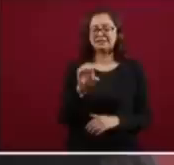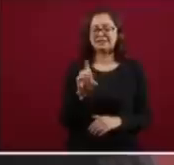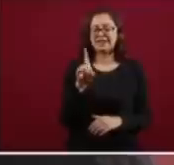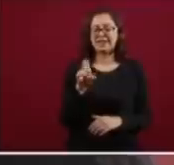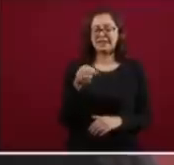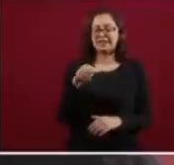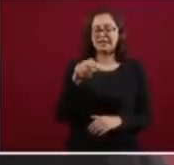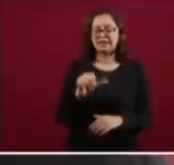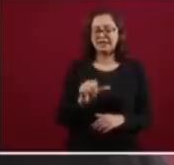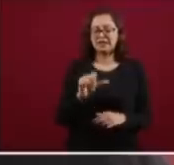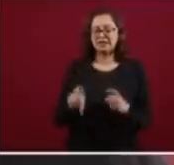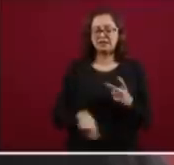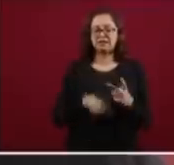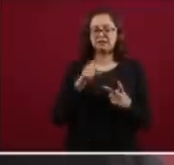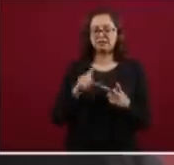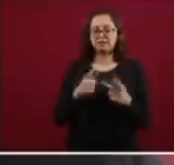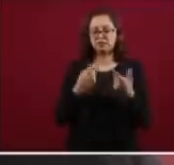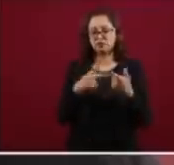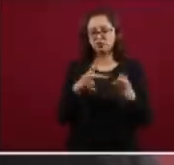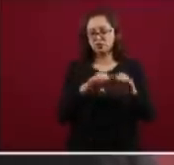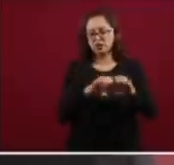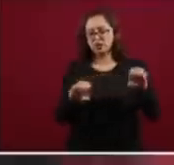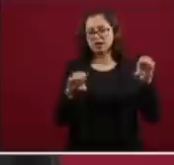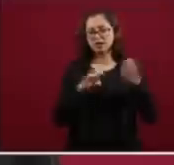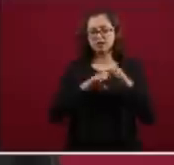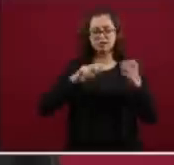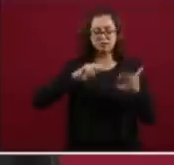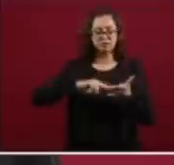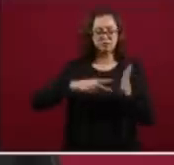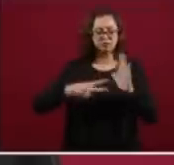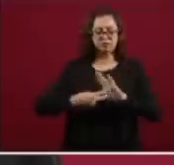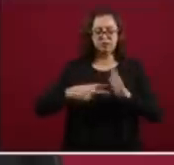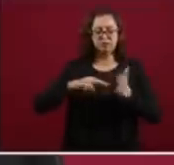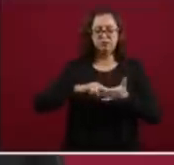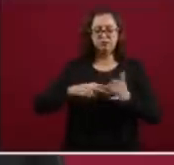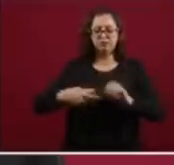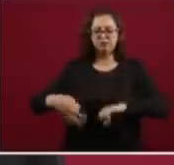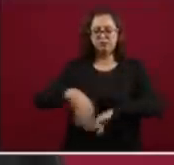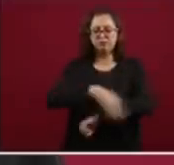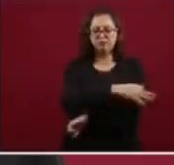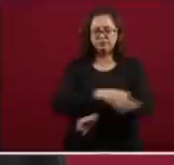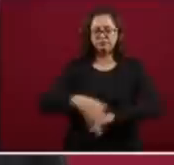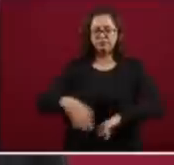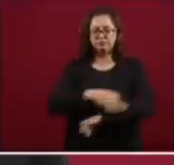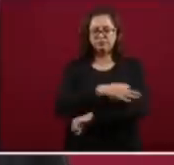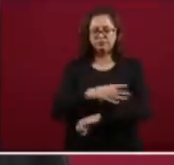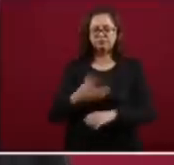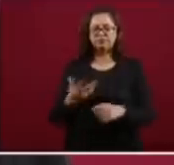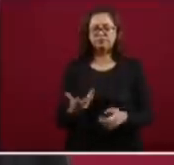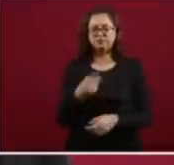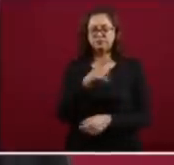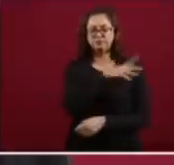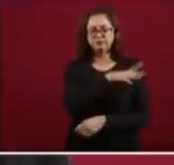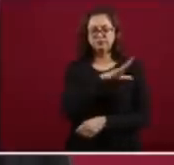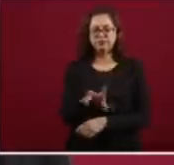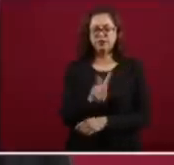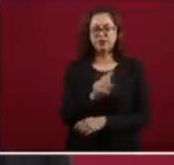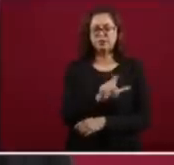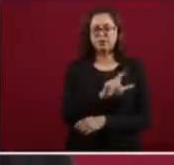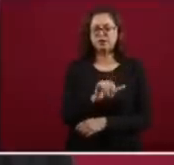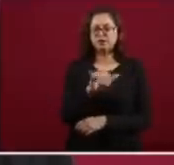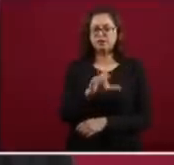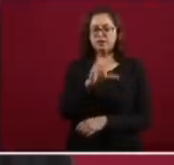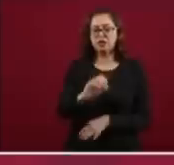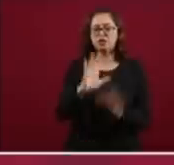con su equipo de ingenieros al cargo del general vallejo ya